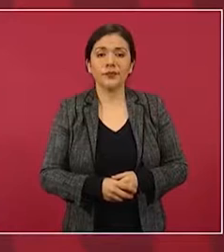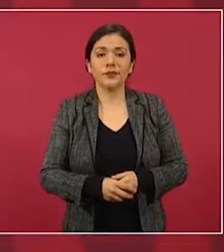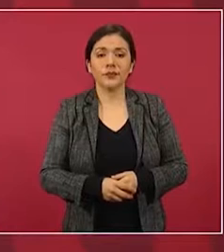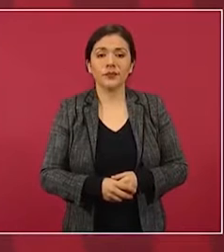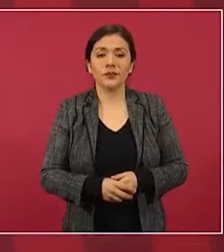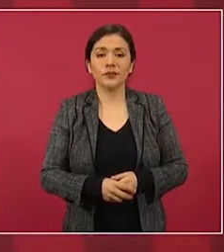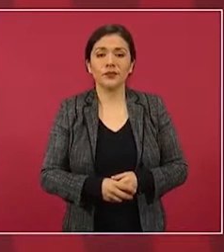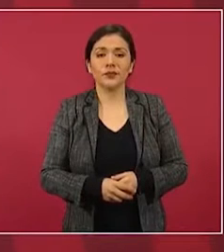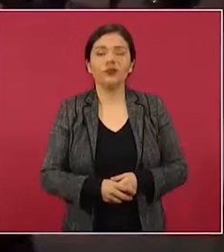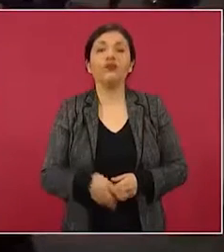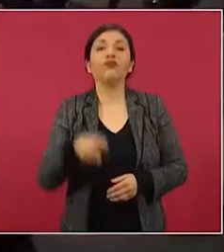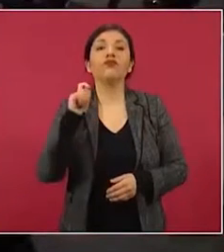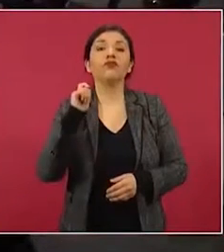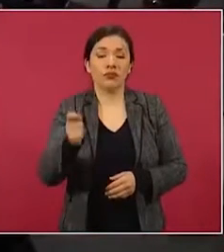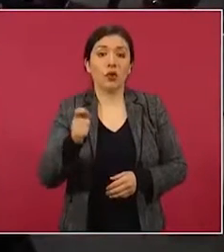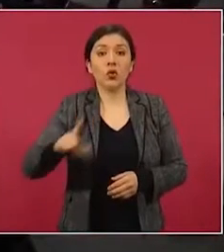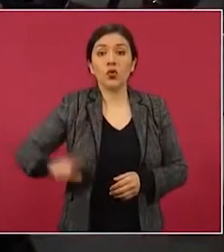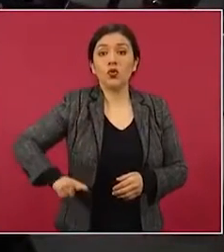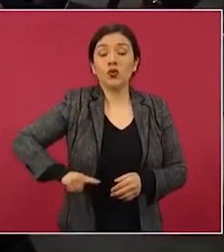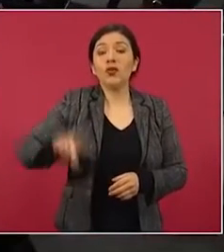gobierno de la cosa pública,